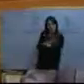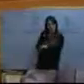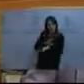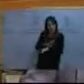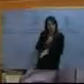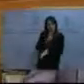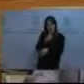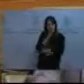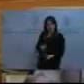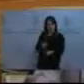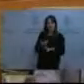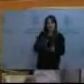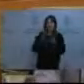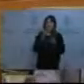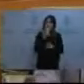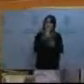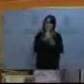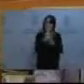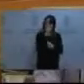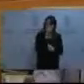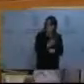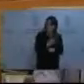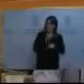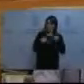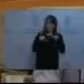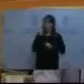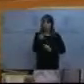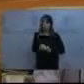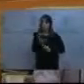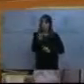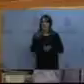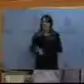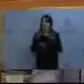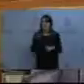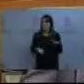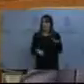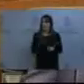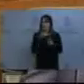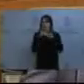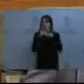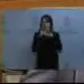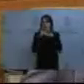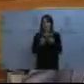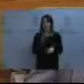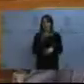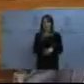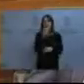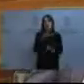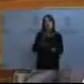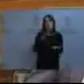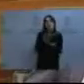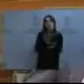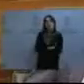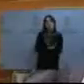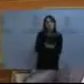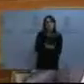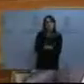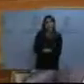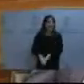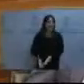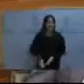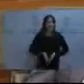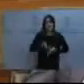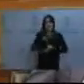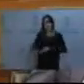bien la música, la evaluación es manifiestamente deficiente. Porque si la propuesta estrella era el plan